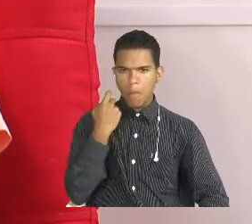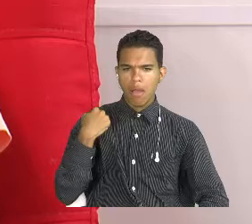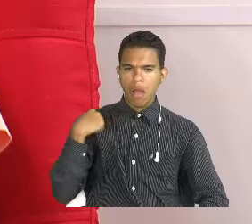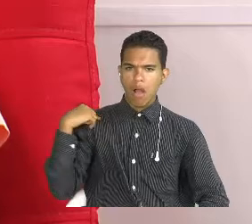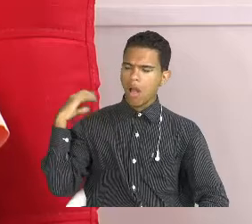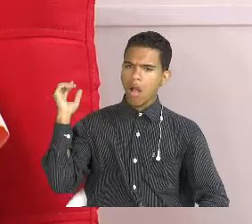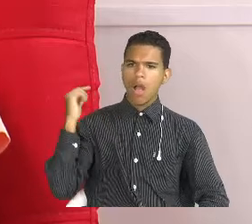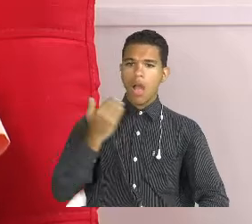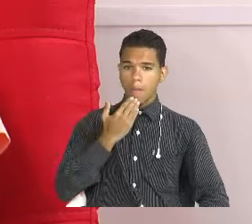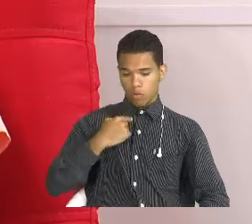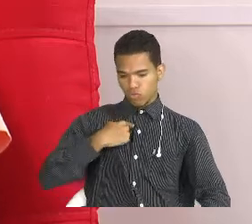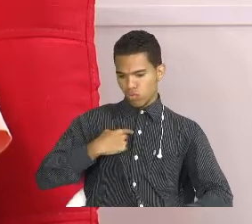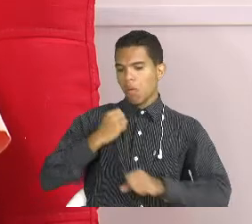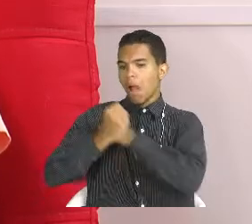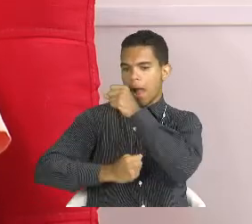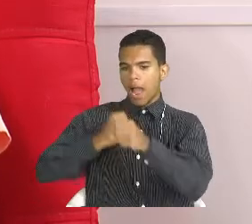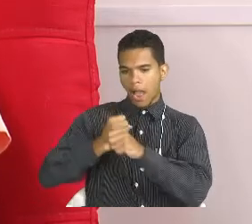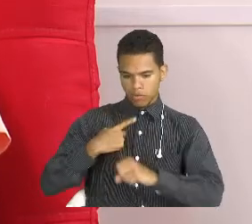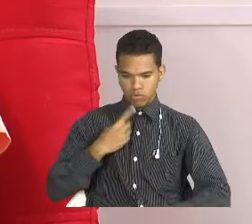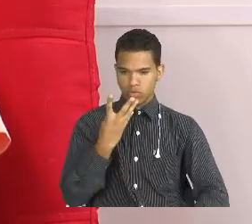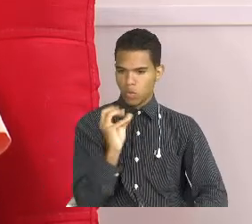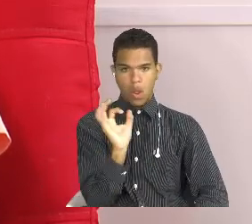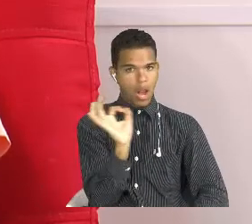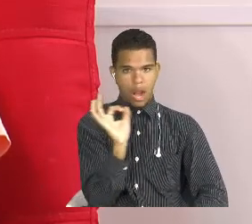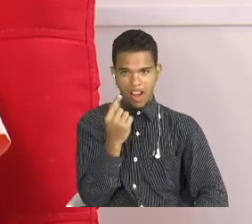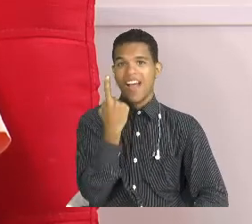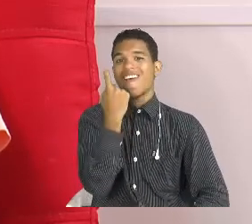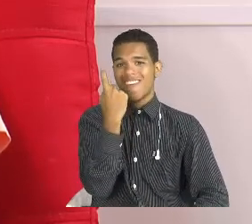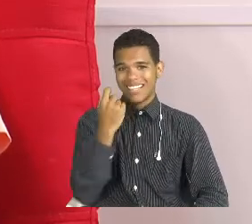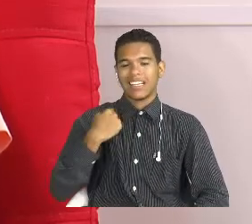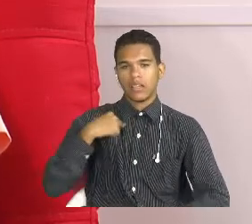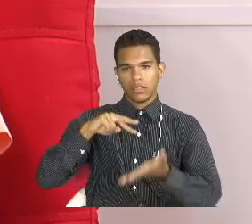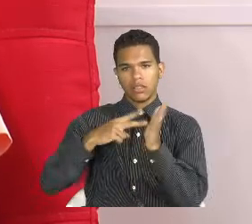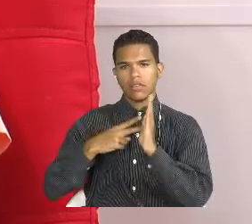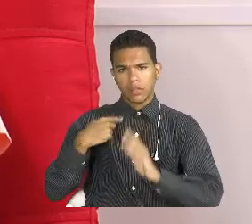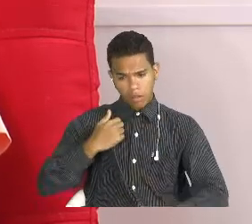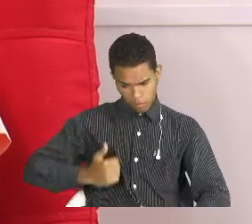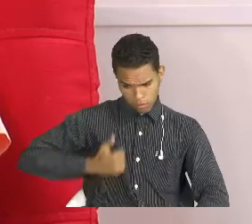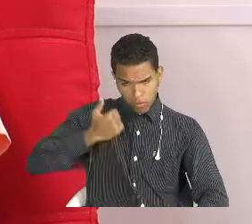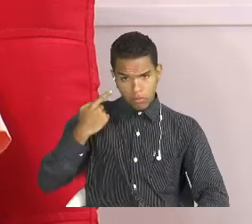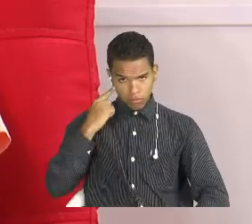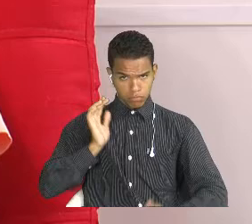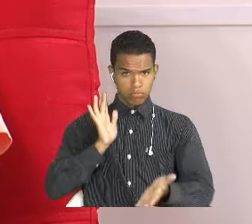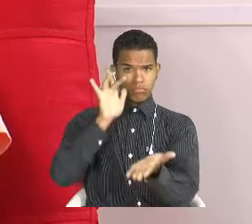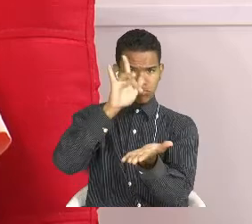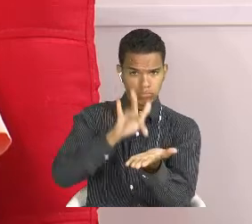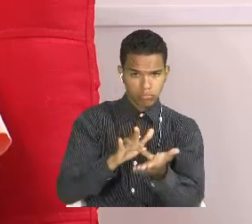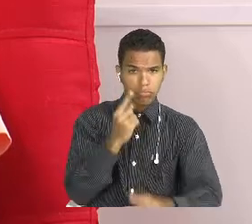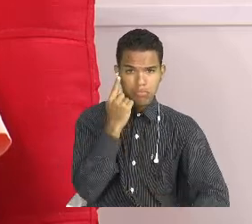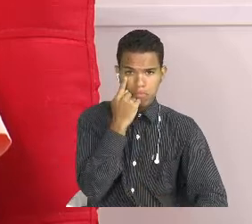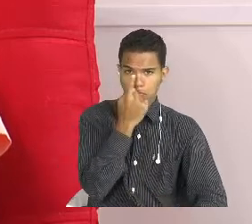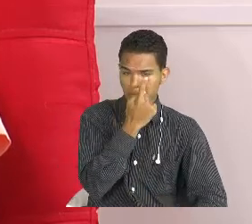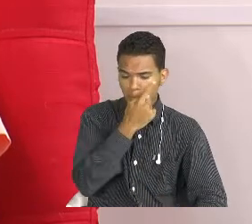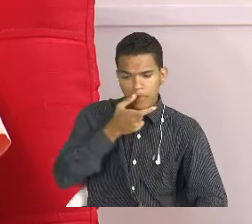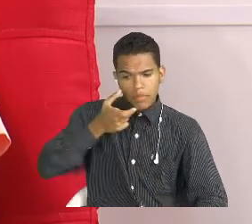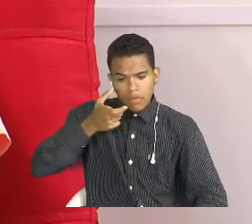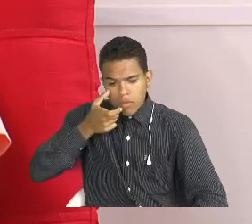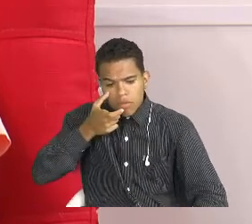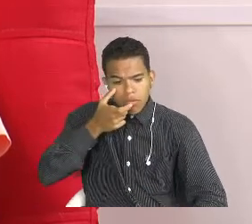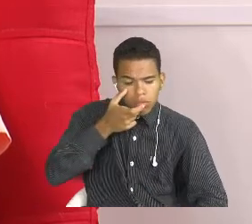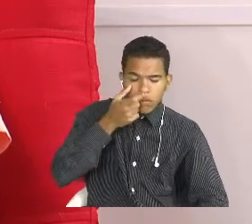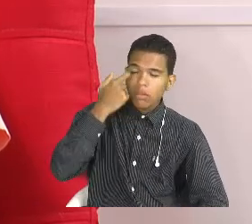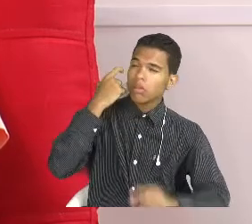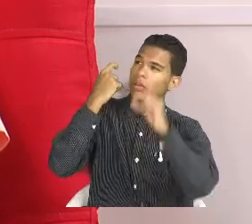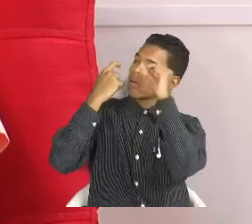de los 40 años una consulta oftalmológica, es vital hacerse una consulta para descartar que no haya algún tipo de